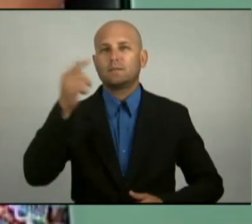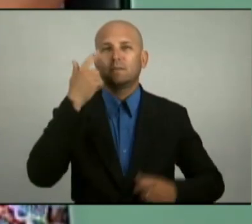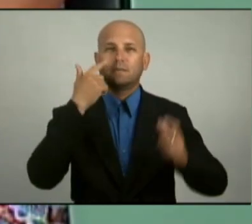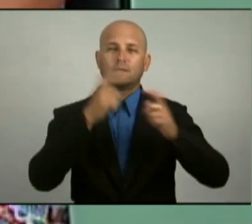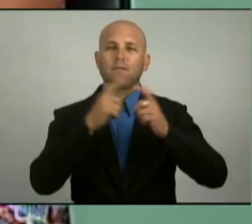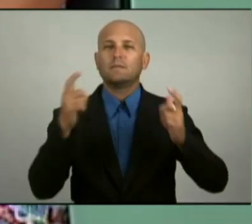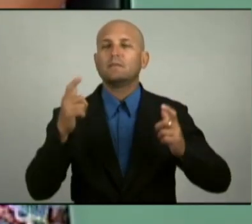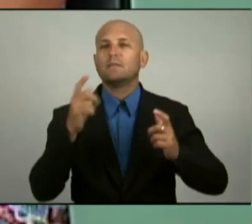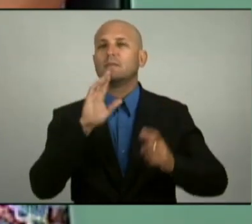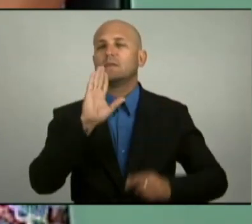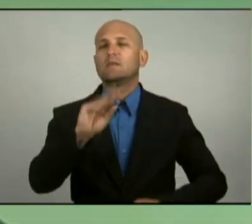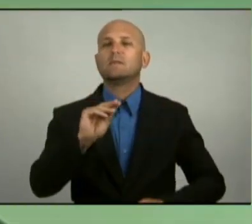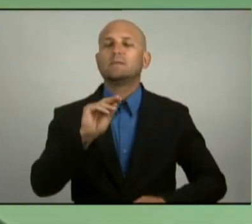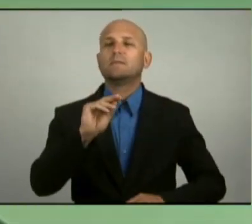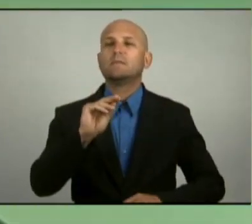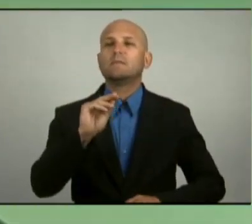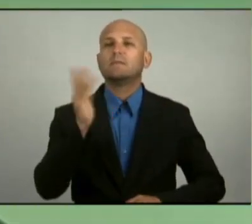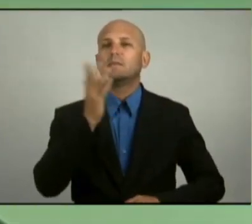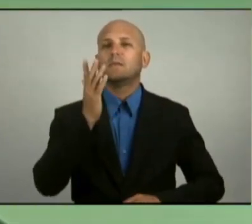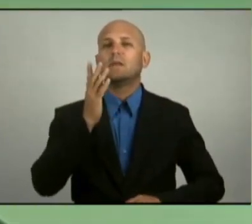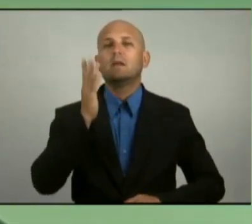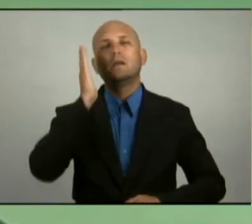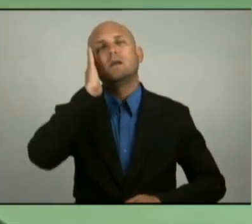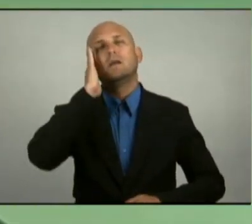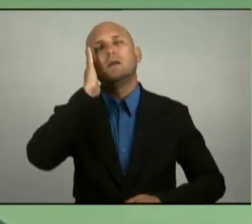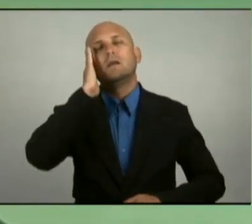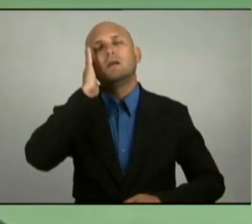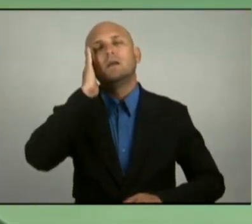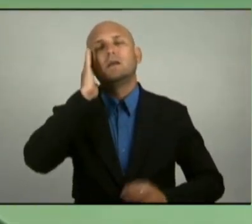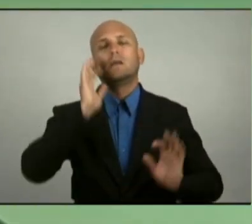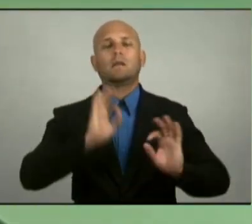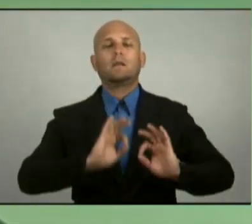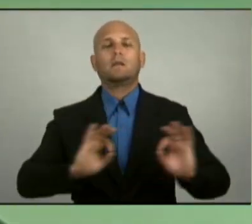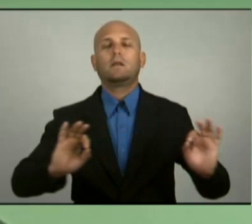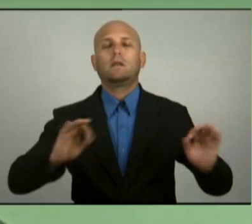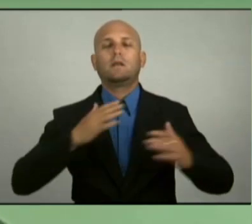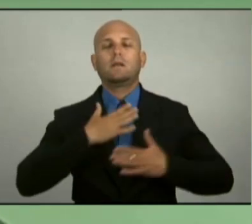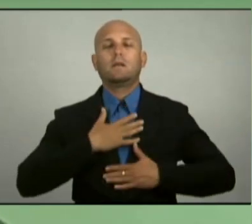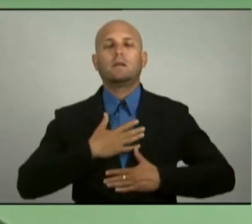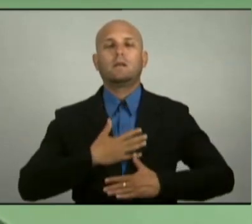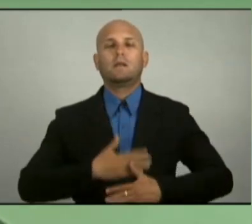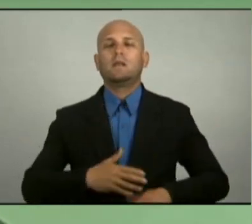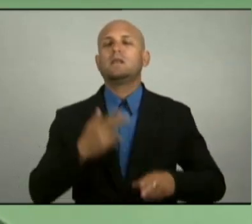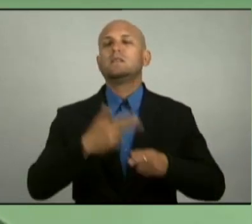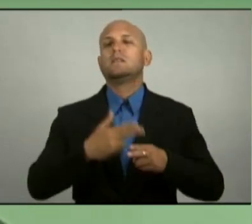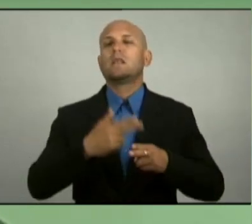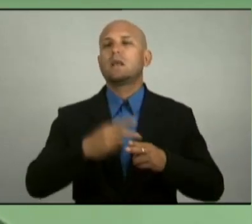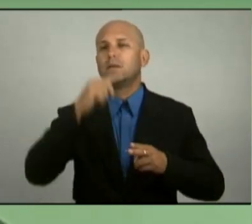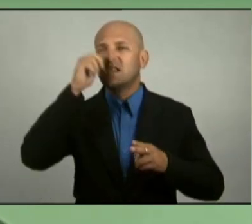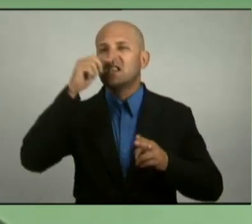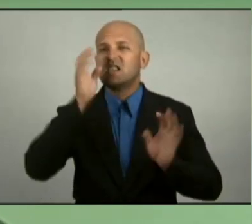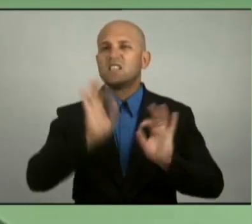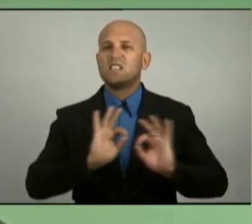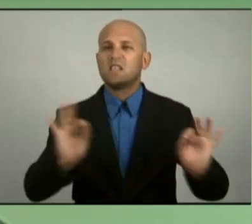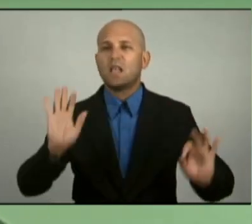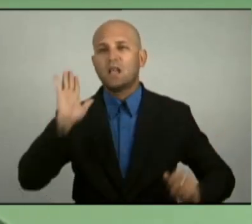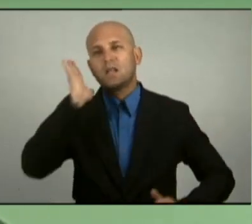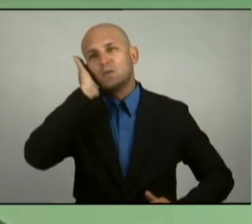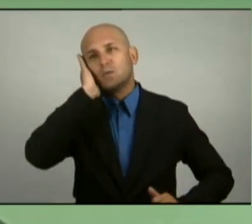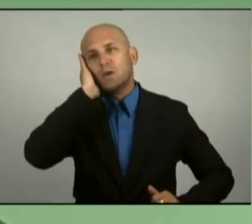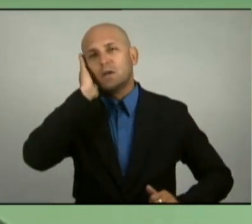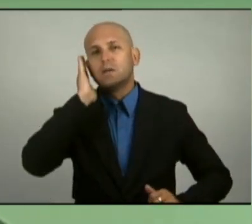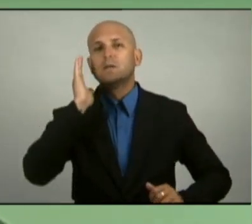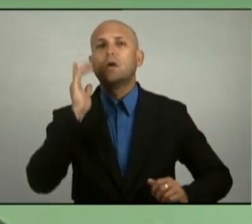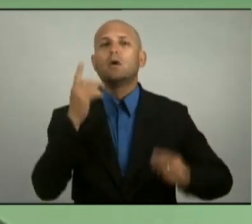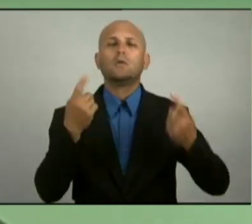médico como eh la higiene del sueño que es muy importante conocerlo no y que no requiere medicamentos ni